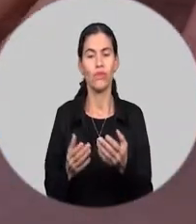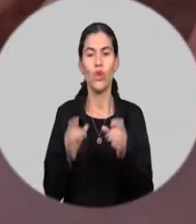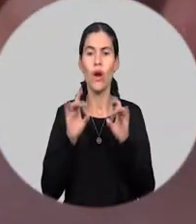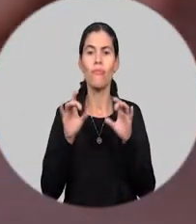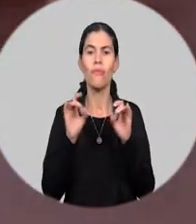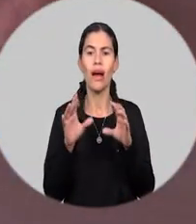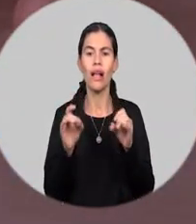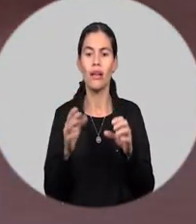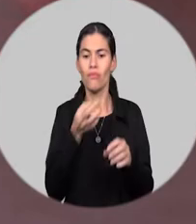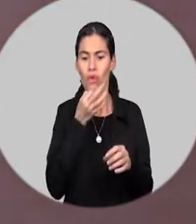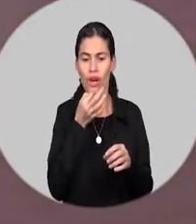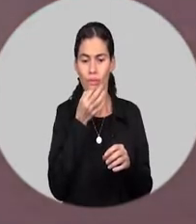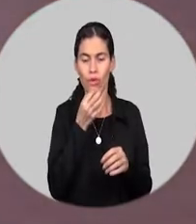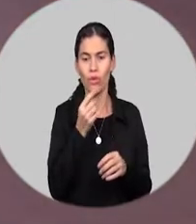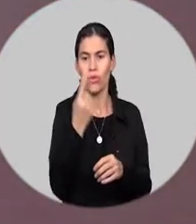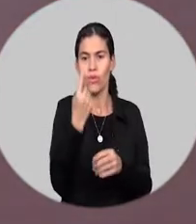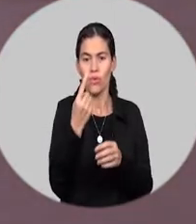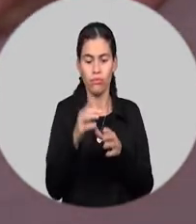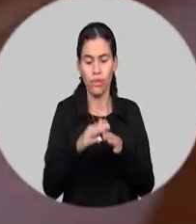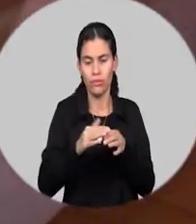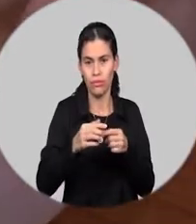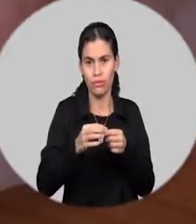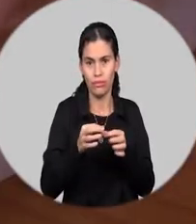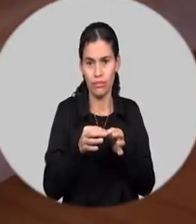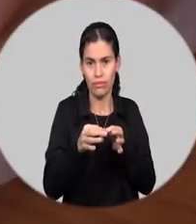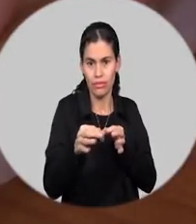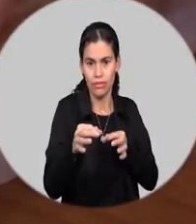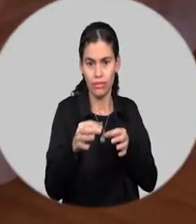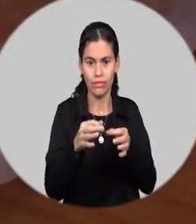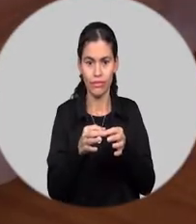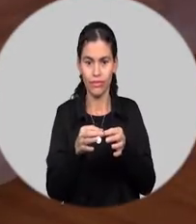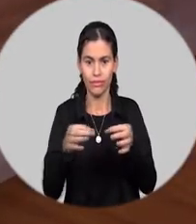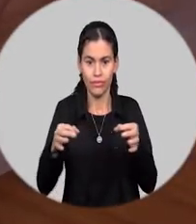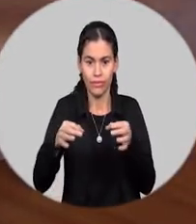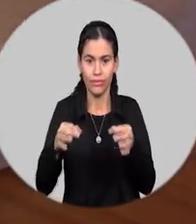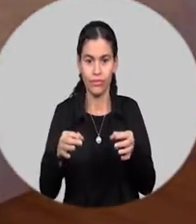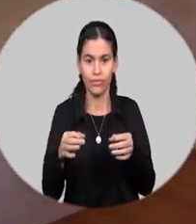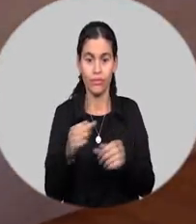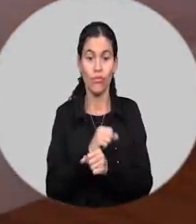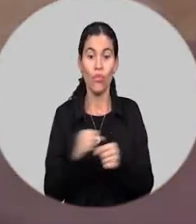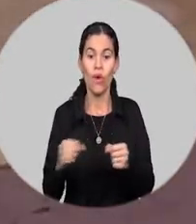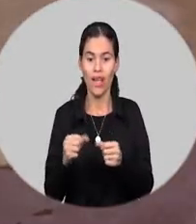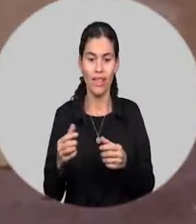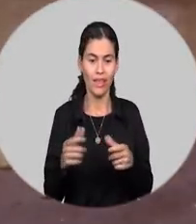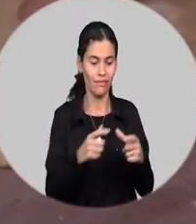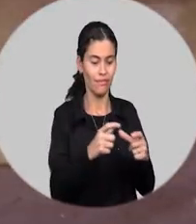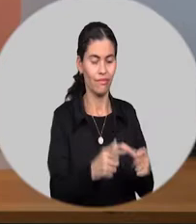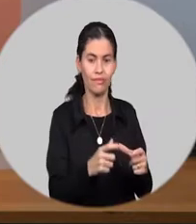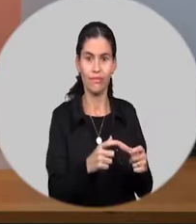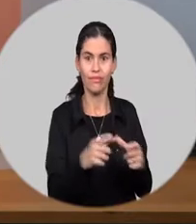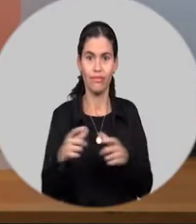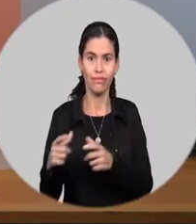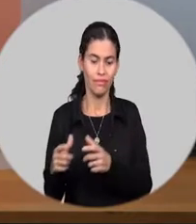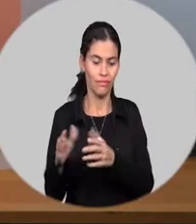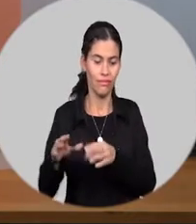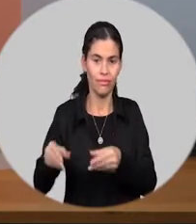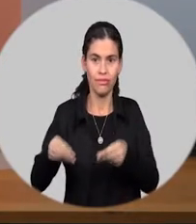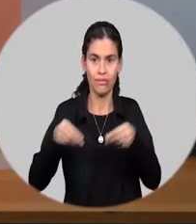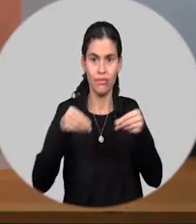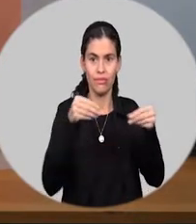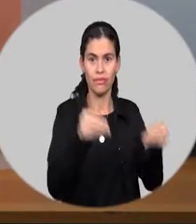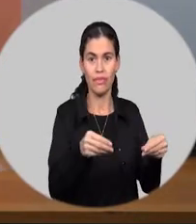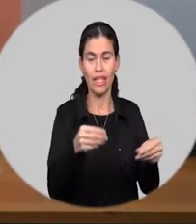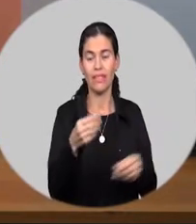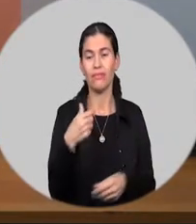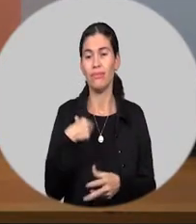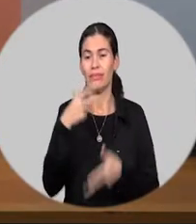Normalmente estiramos un milímetro de espesor para poner en los moldes. Así como dije,